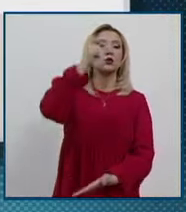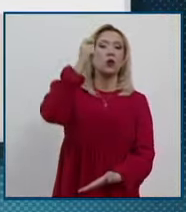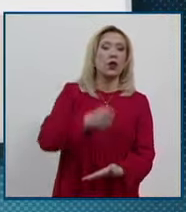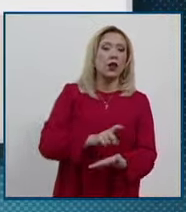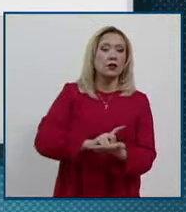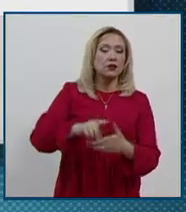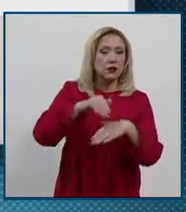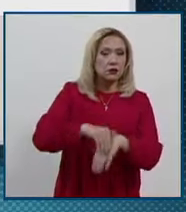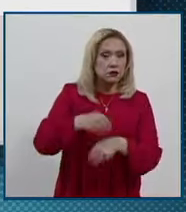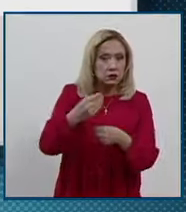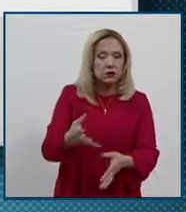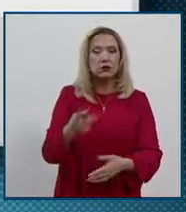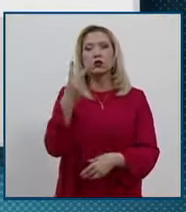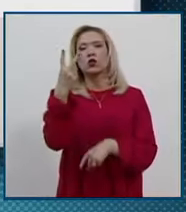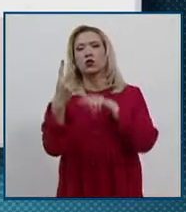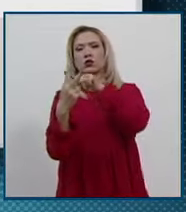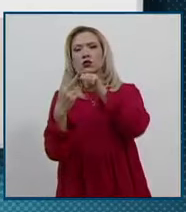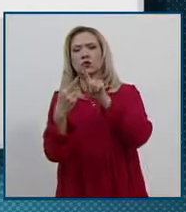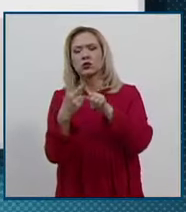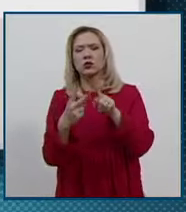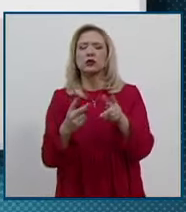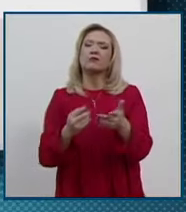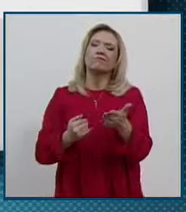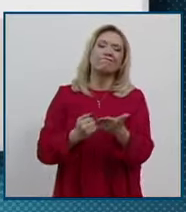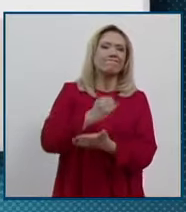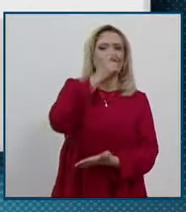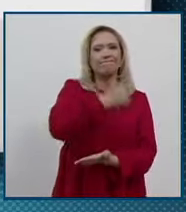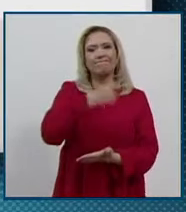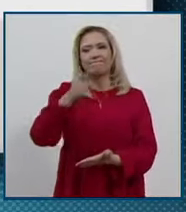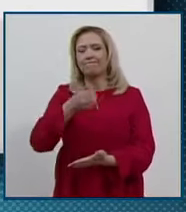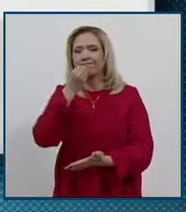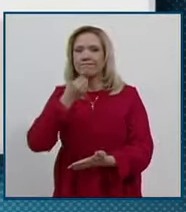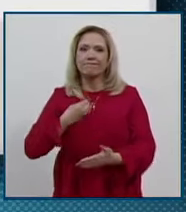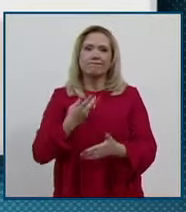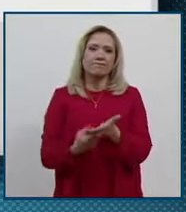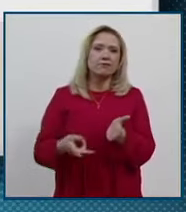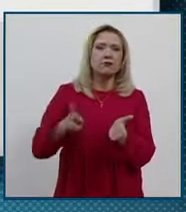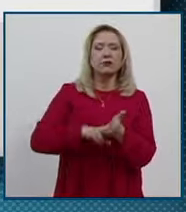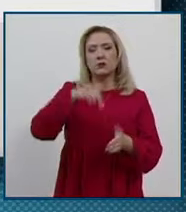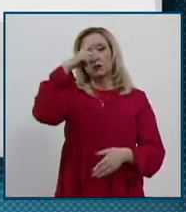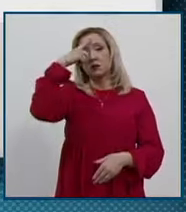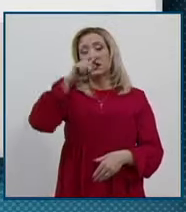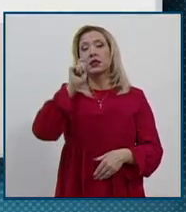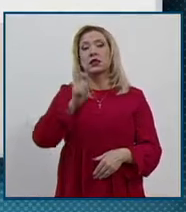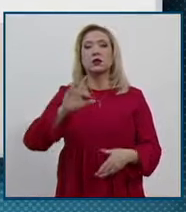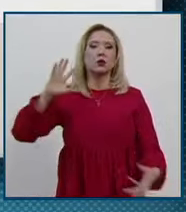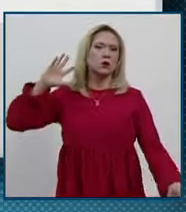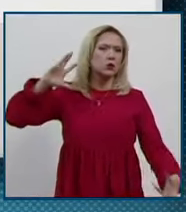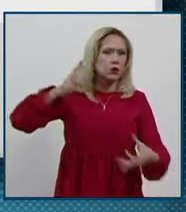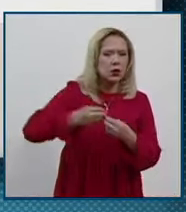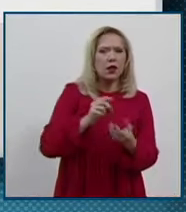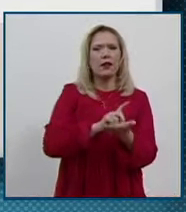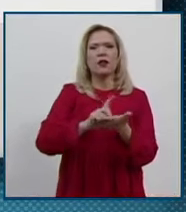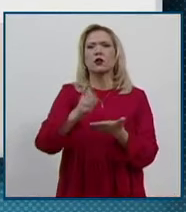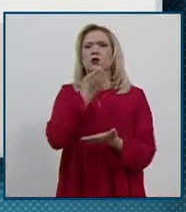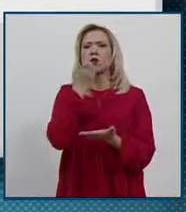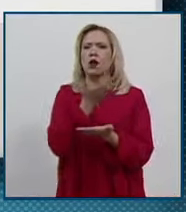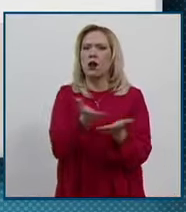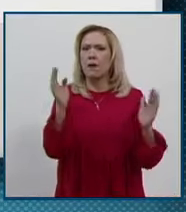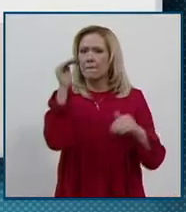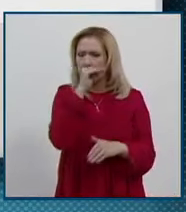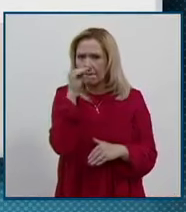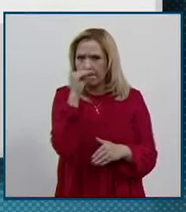abordan entre otros tem la aplicación retroactiva de jurisprudencia derecho a la educación superior gratuita y